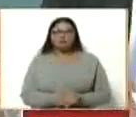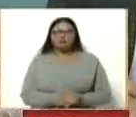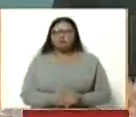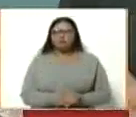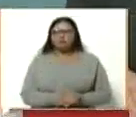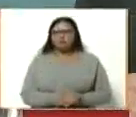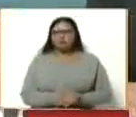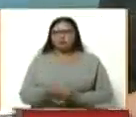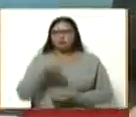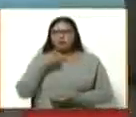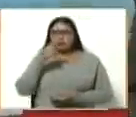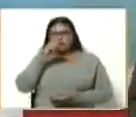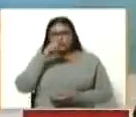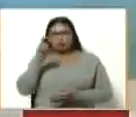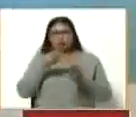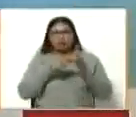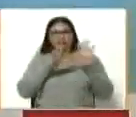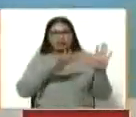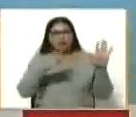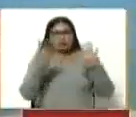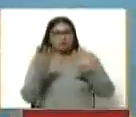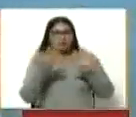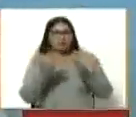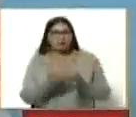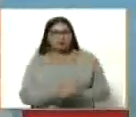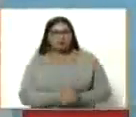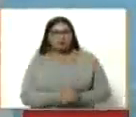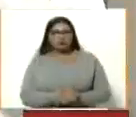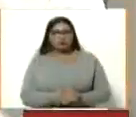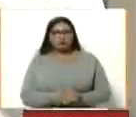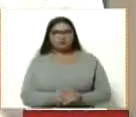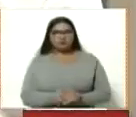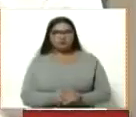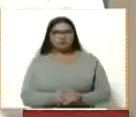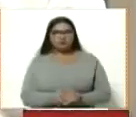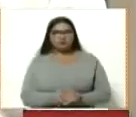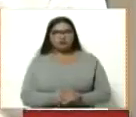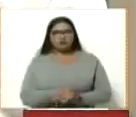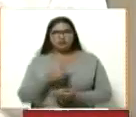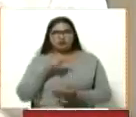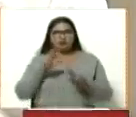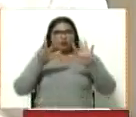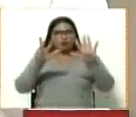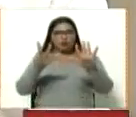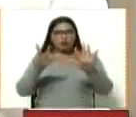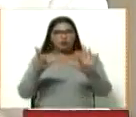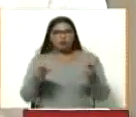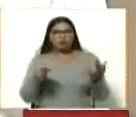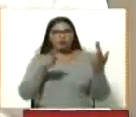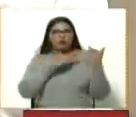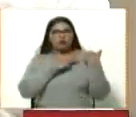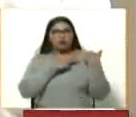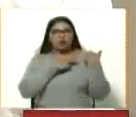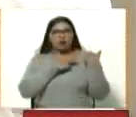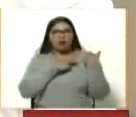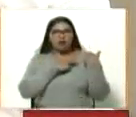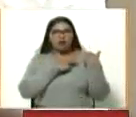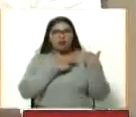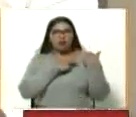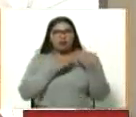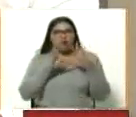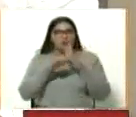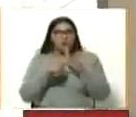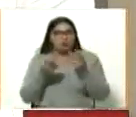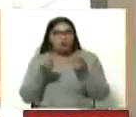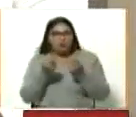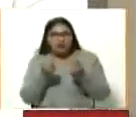año 2019 él se le acusaba de... le abrieron 8 cargos por lavado de dinero.